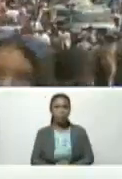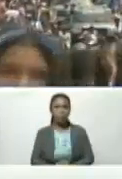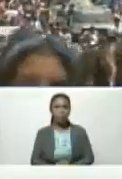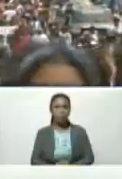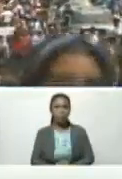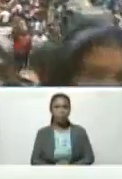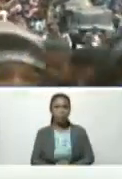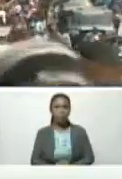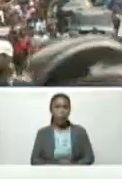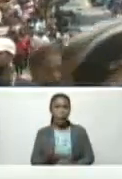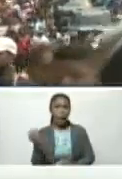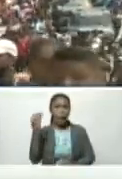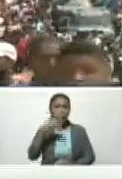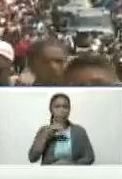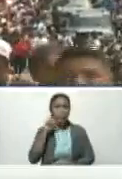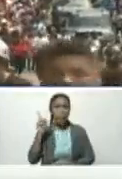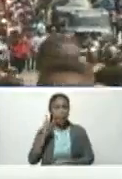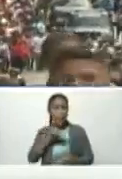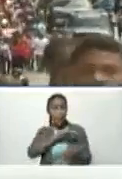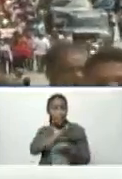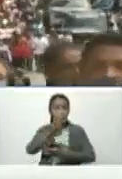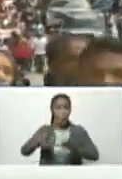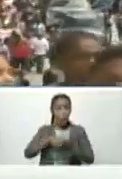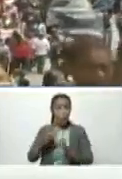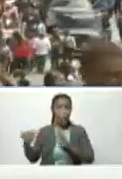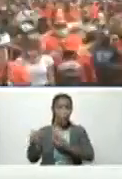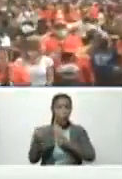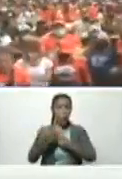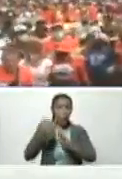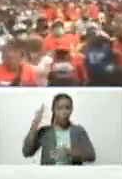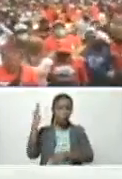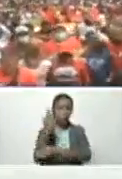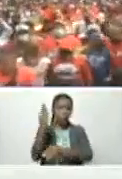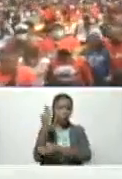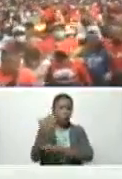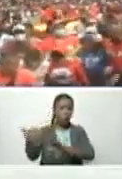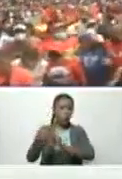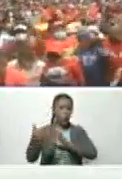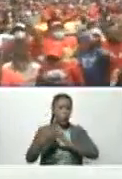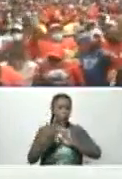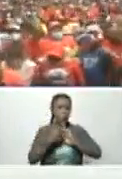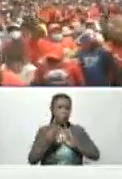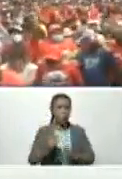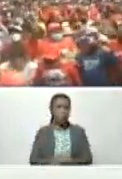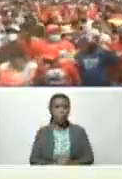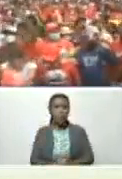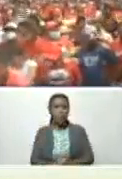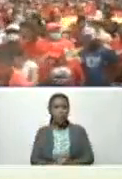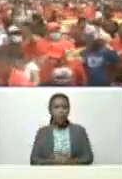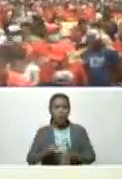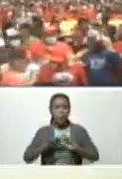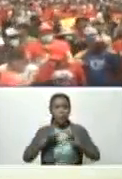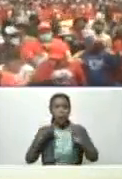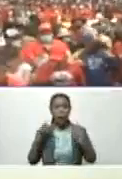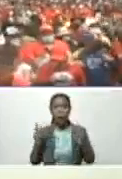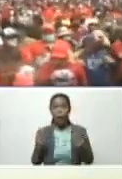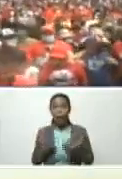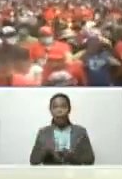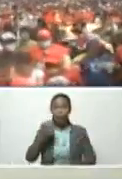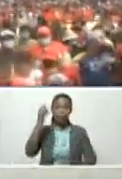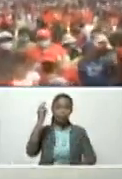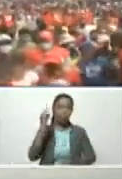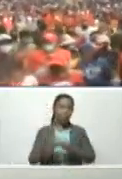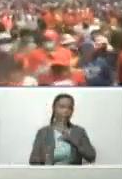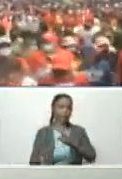Y además de la agresión y las sanciones criminales, con la pandemia que vino